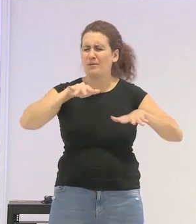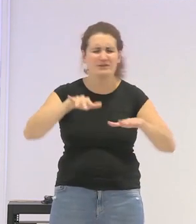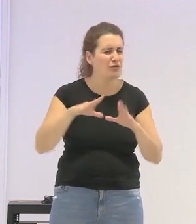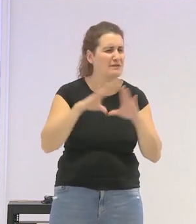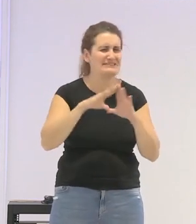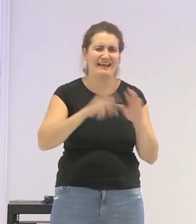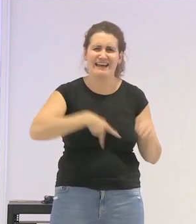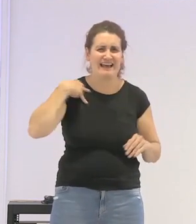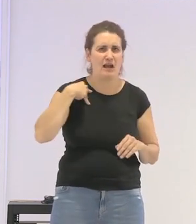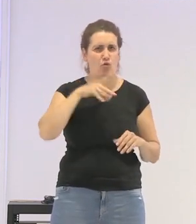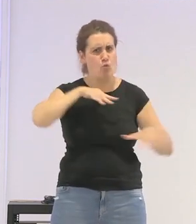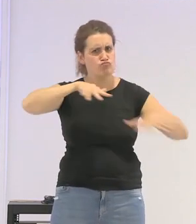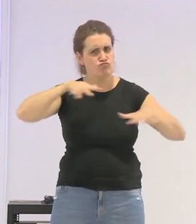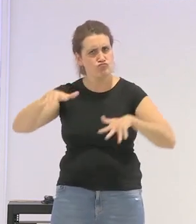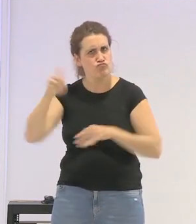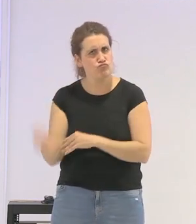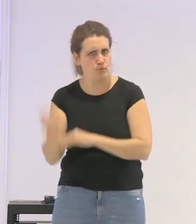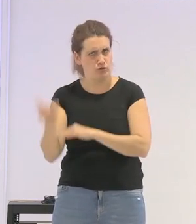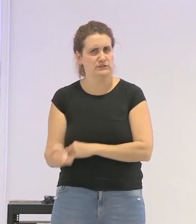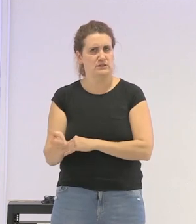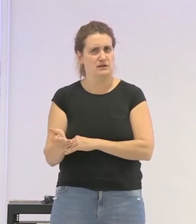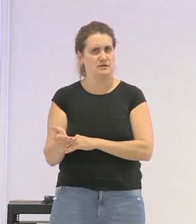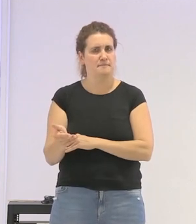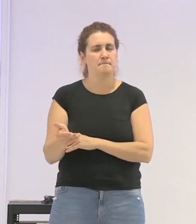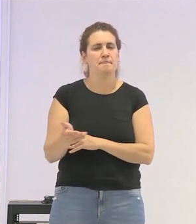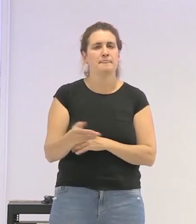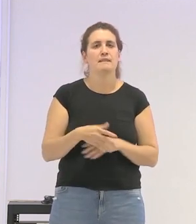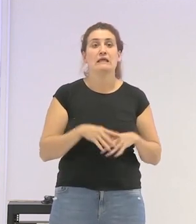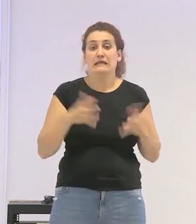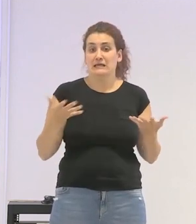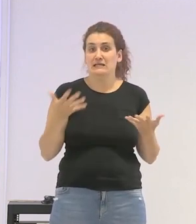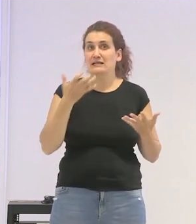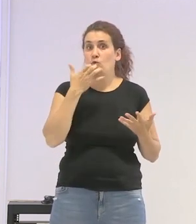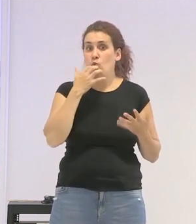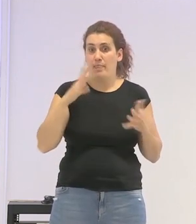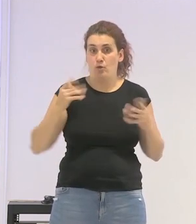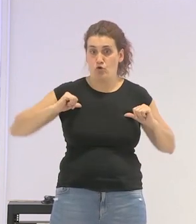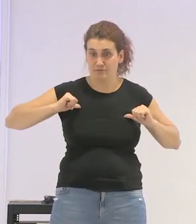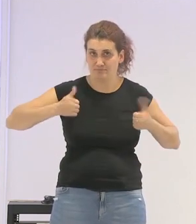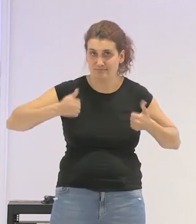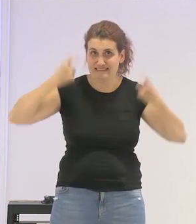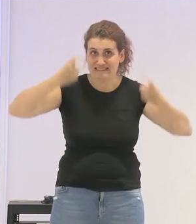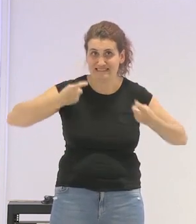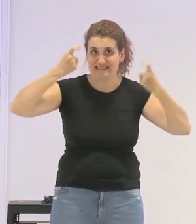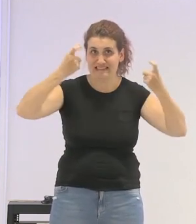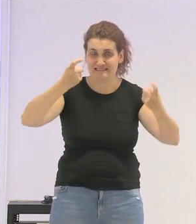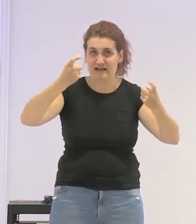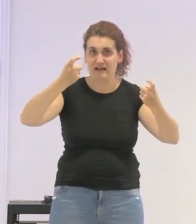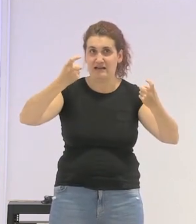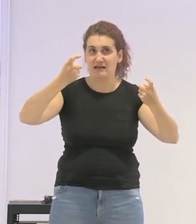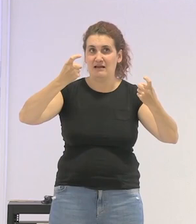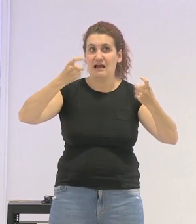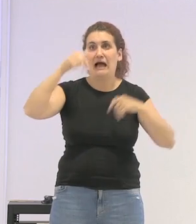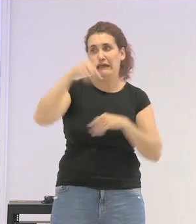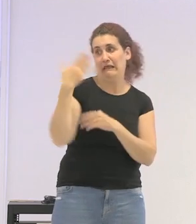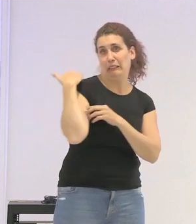de movilización muy importante. Y que en el momento en el que se intentase, pues no sé, aquí ha salido recientemente el PP